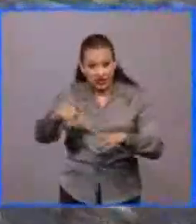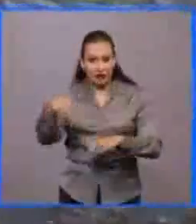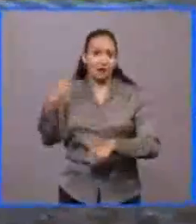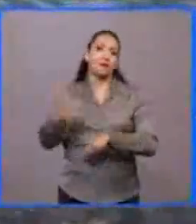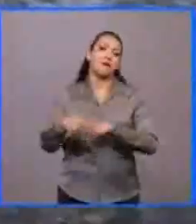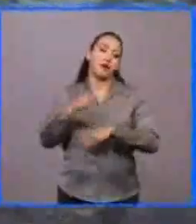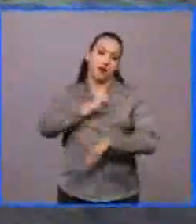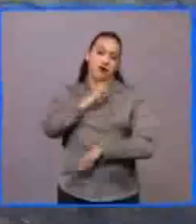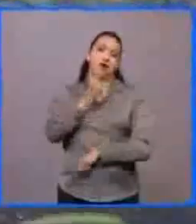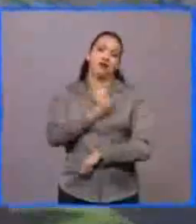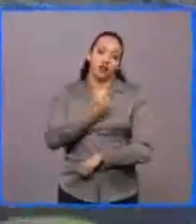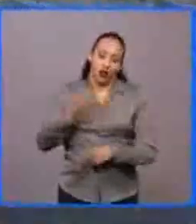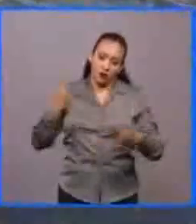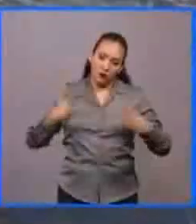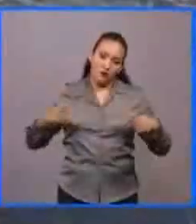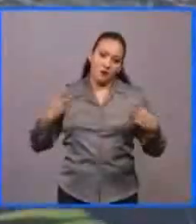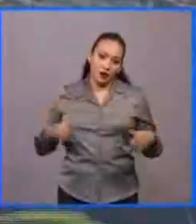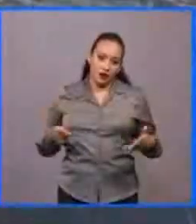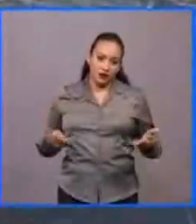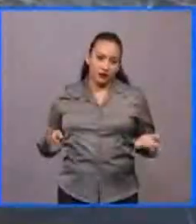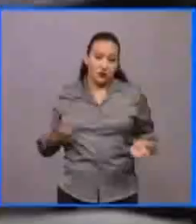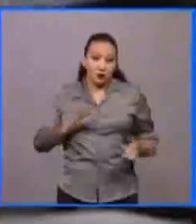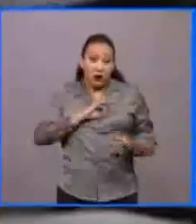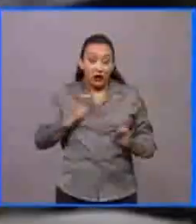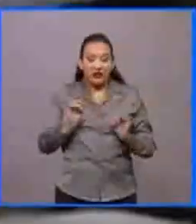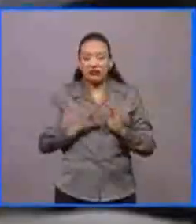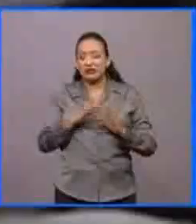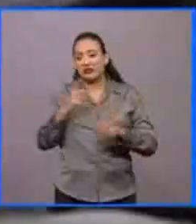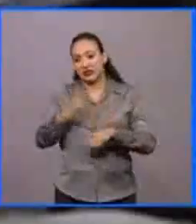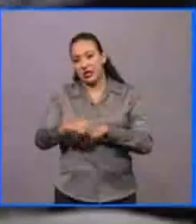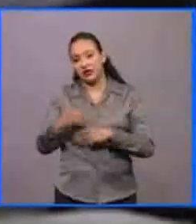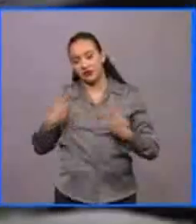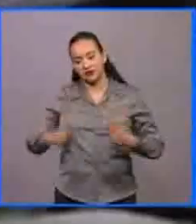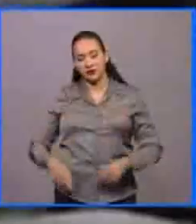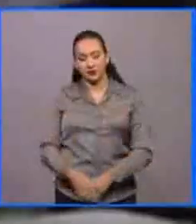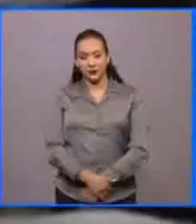derecho a un medio ambiente sano y a la salud de los habitantes de la zona.